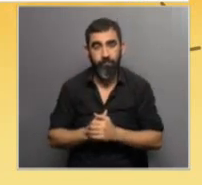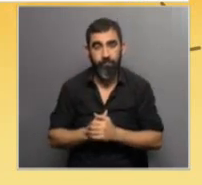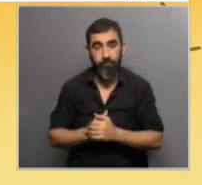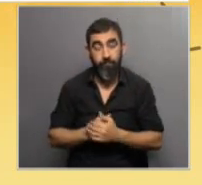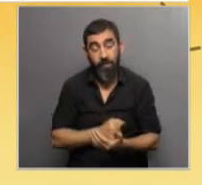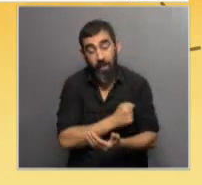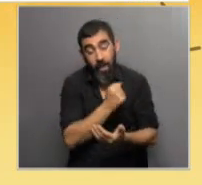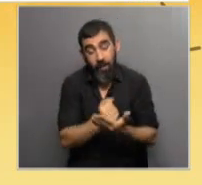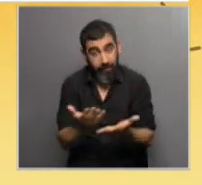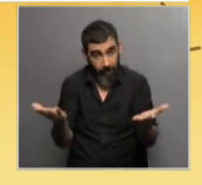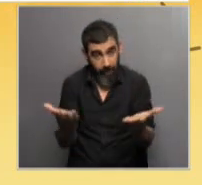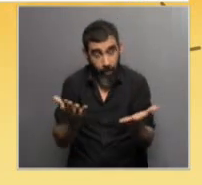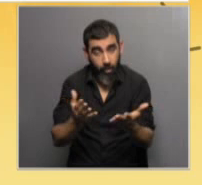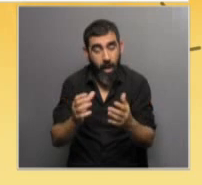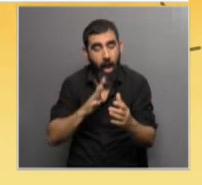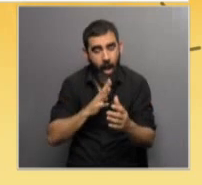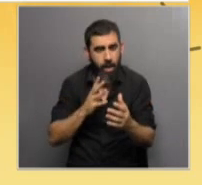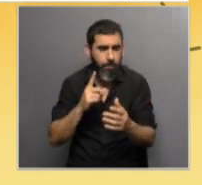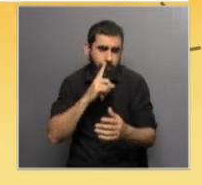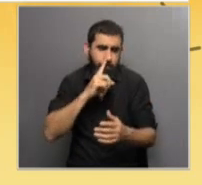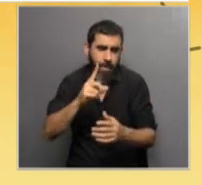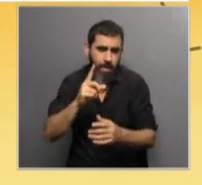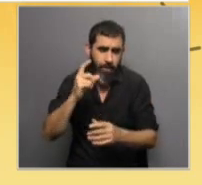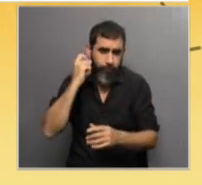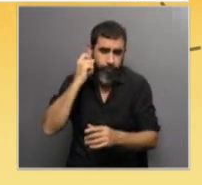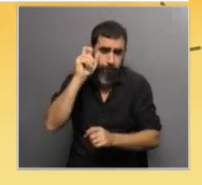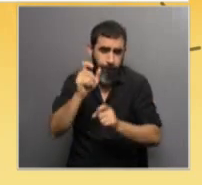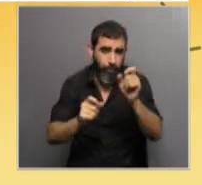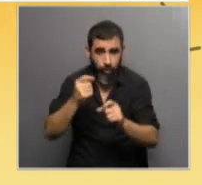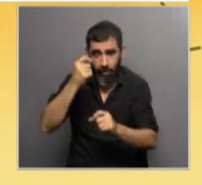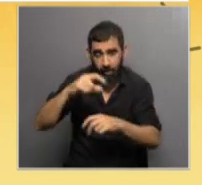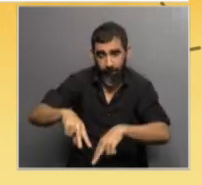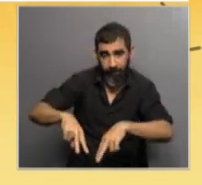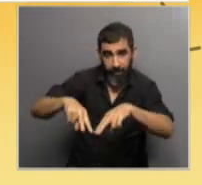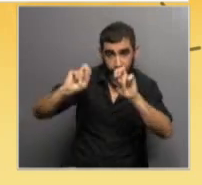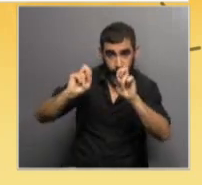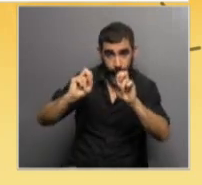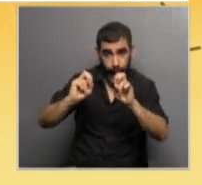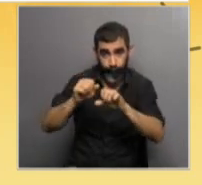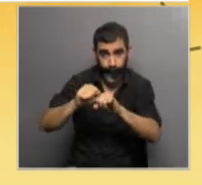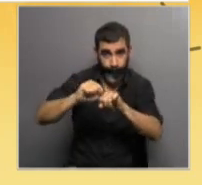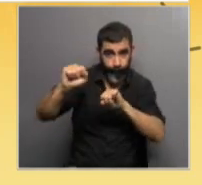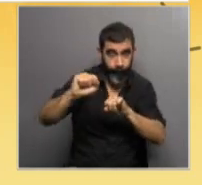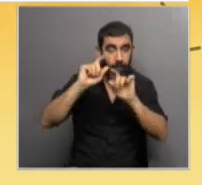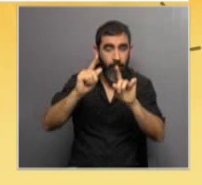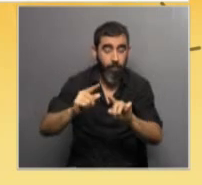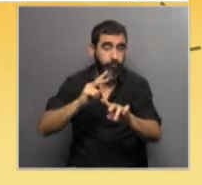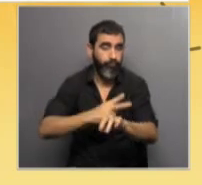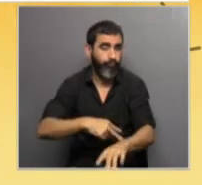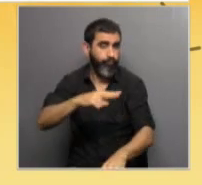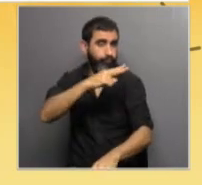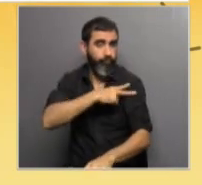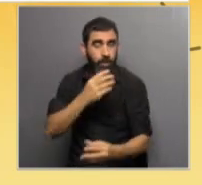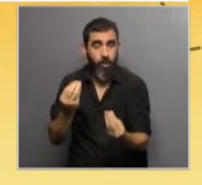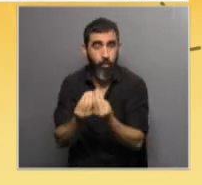generado varios miles de investigadores ha permitido la concreción de posgrados para mucha